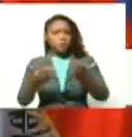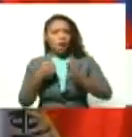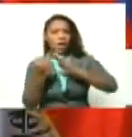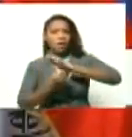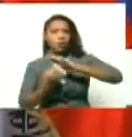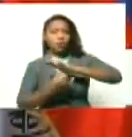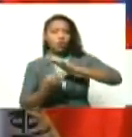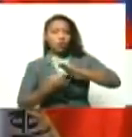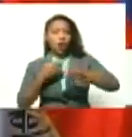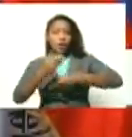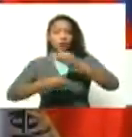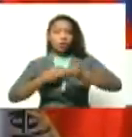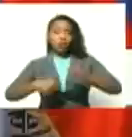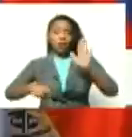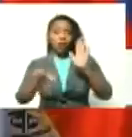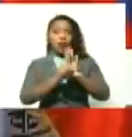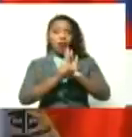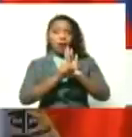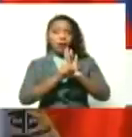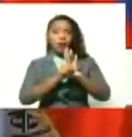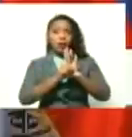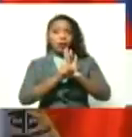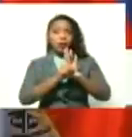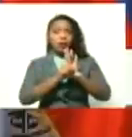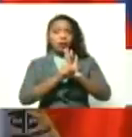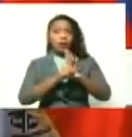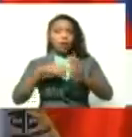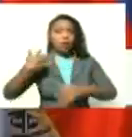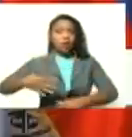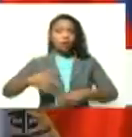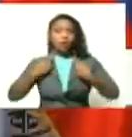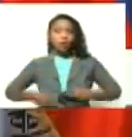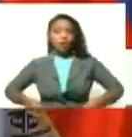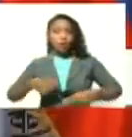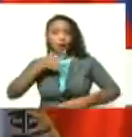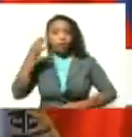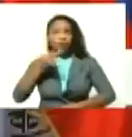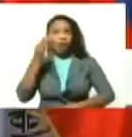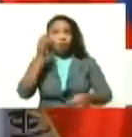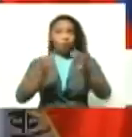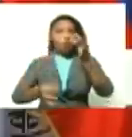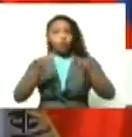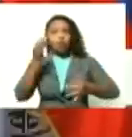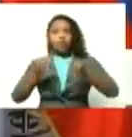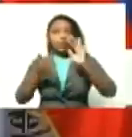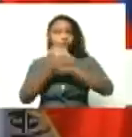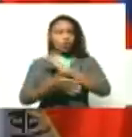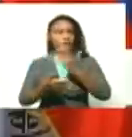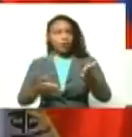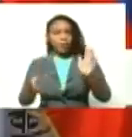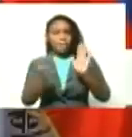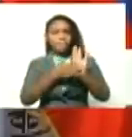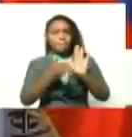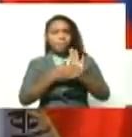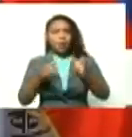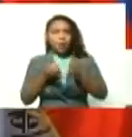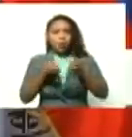institución garante de la legalidad, de los derechos humanos, de la verdad y de la justicia, pegada de